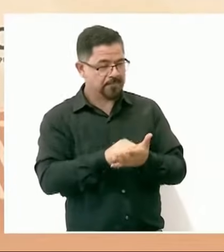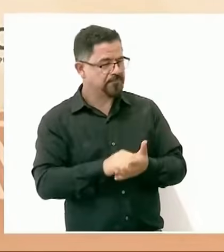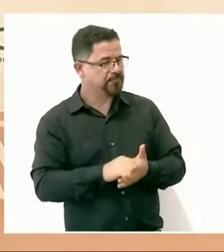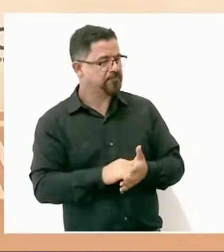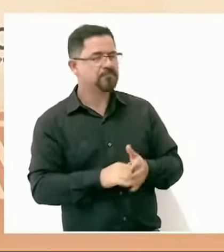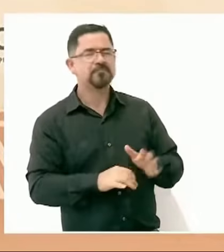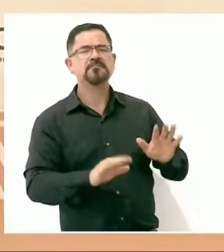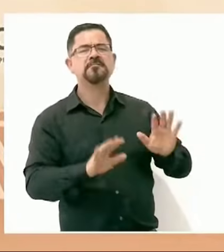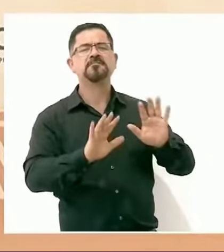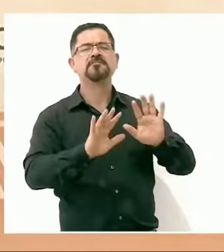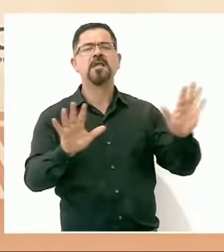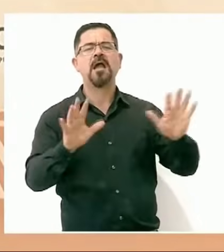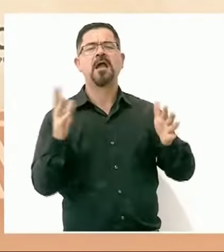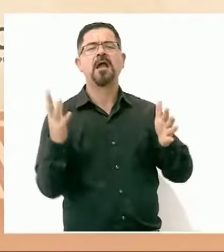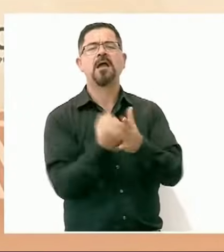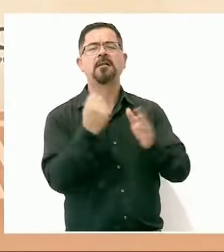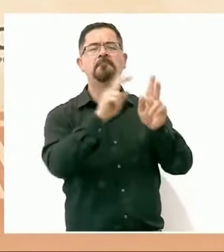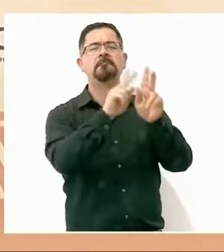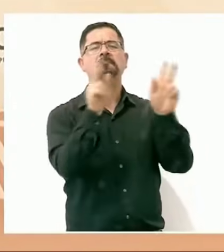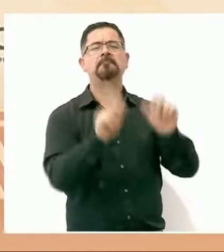en paz.